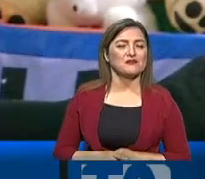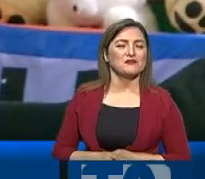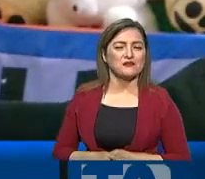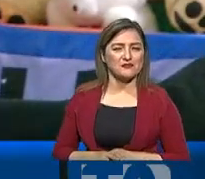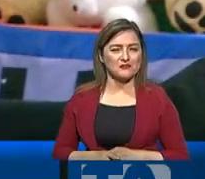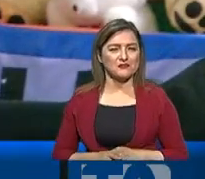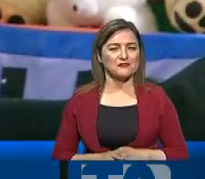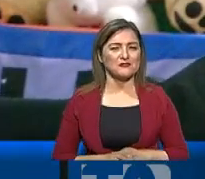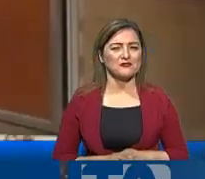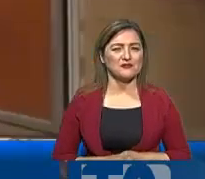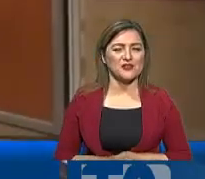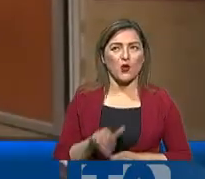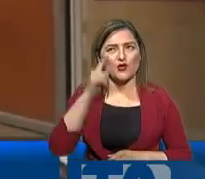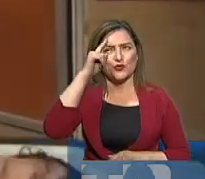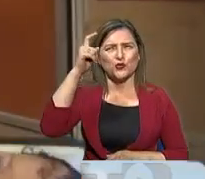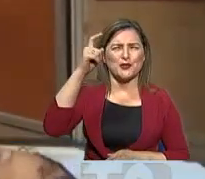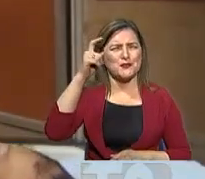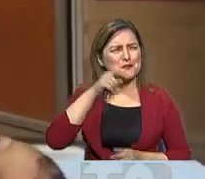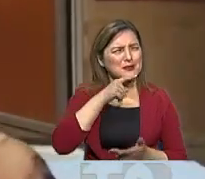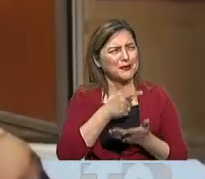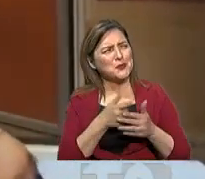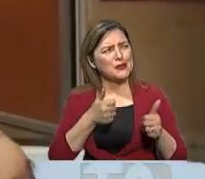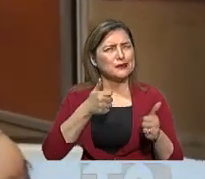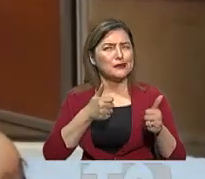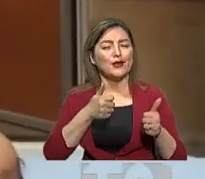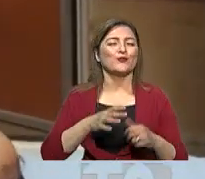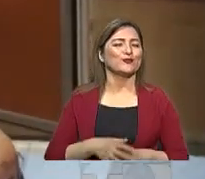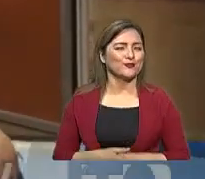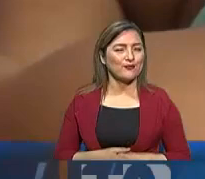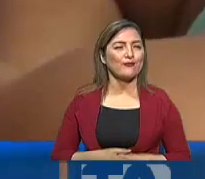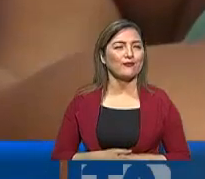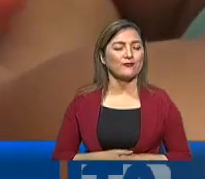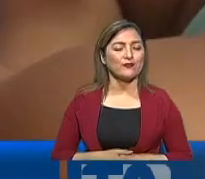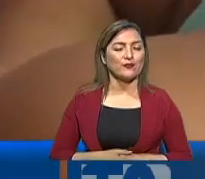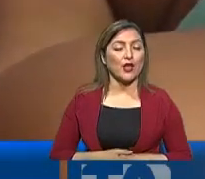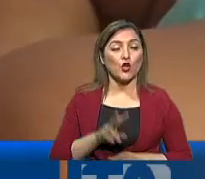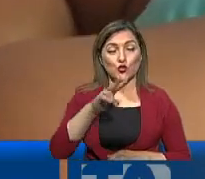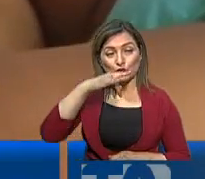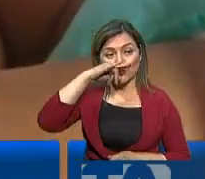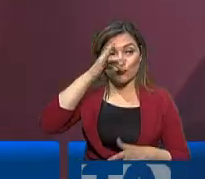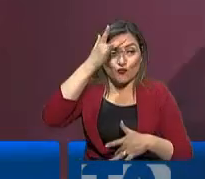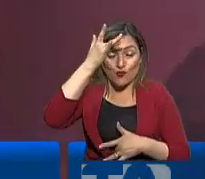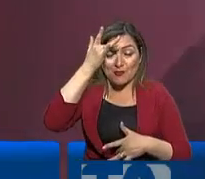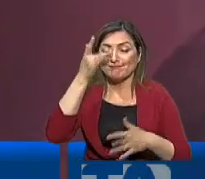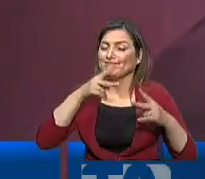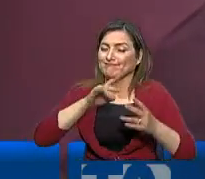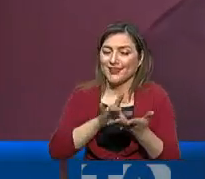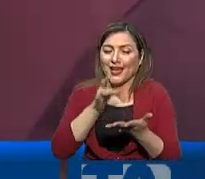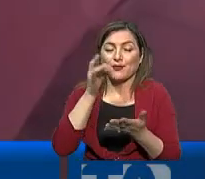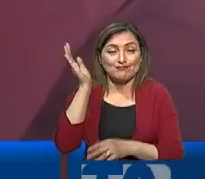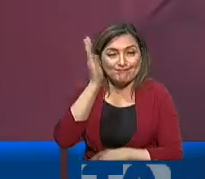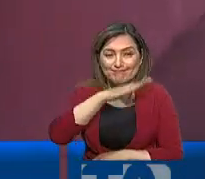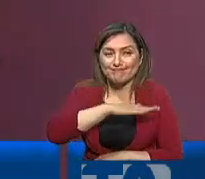parece que fuera un sueño otros dos niños diagnosticados con esta enfermedad también recibirán el fármaco de manera